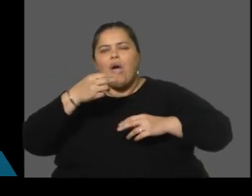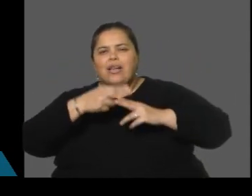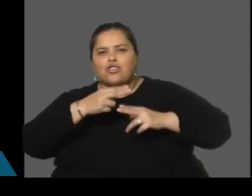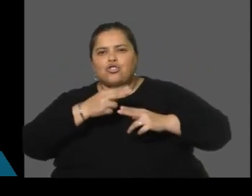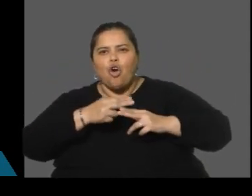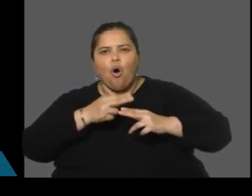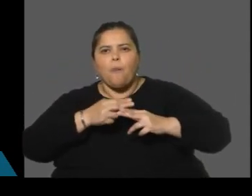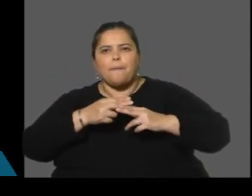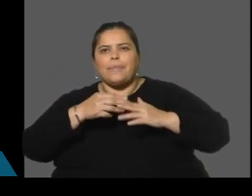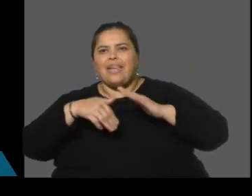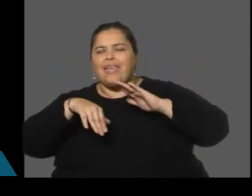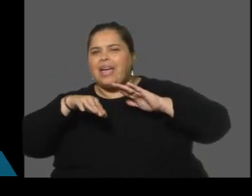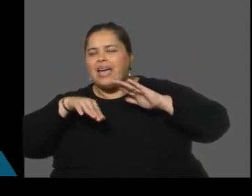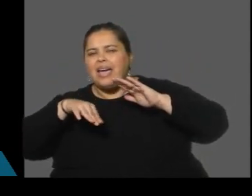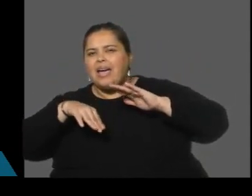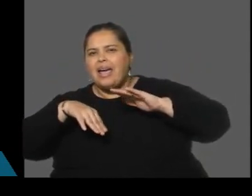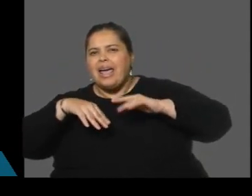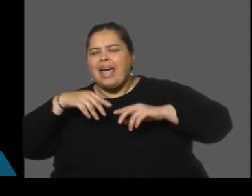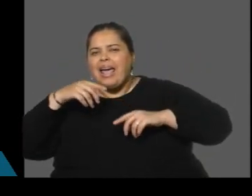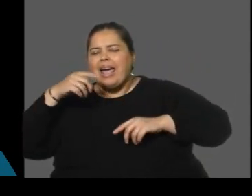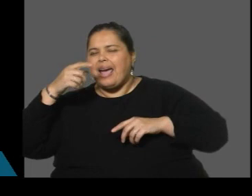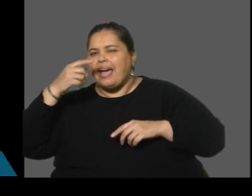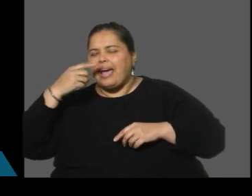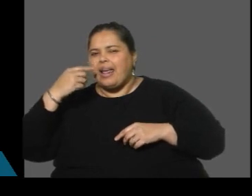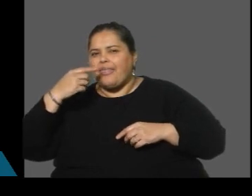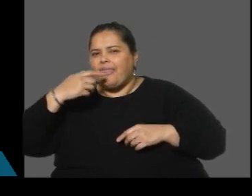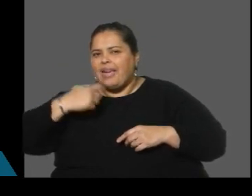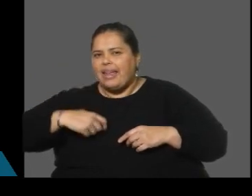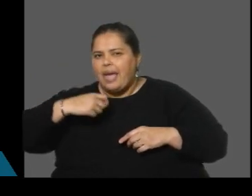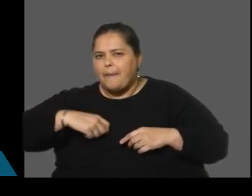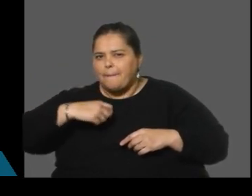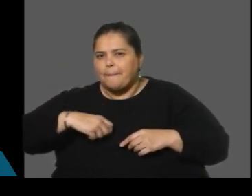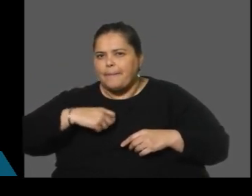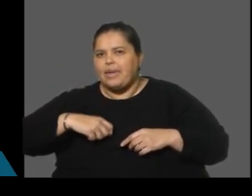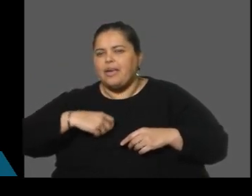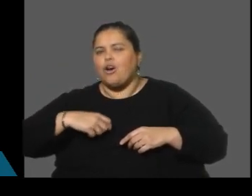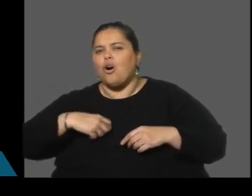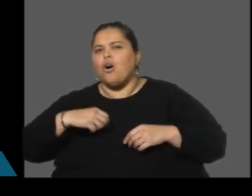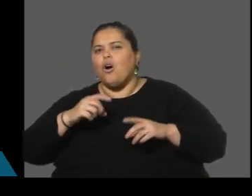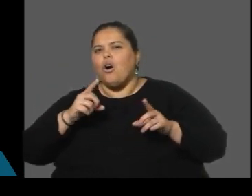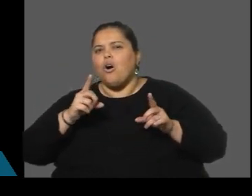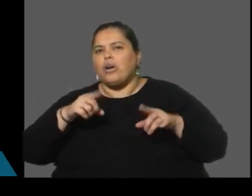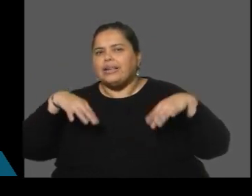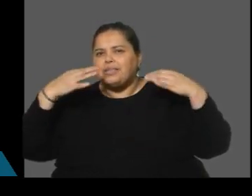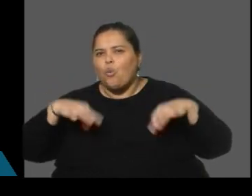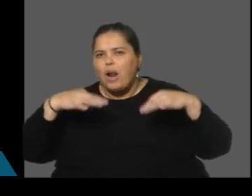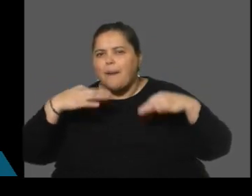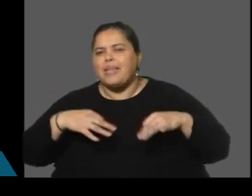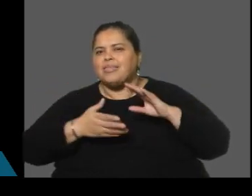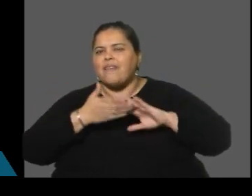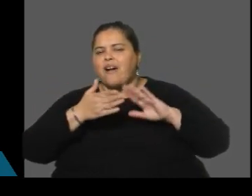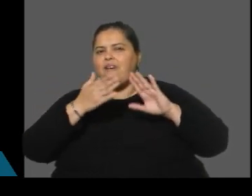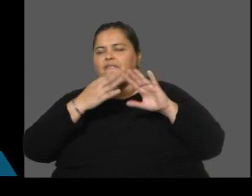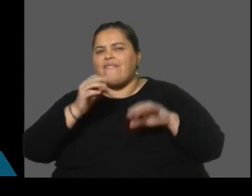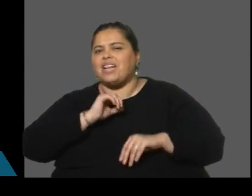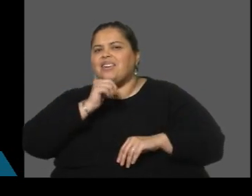e irreconciliable enemigo que será no tengan la más mínima duda del Vengador